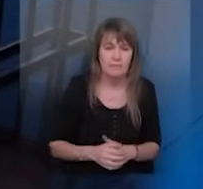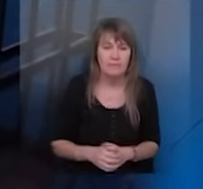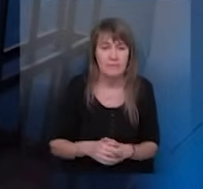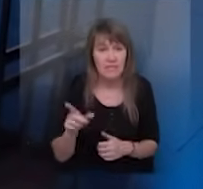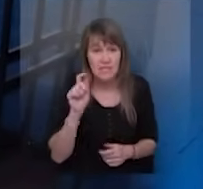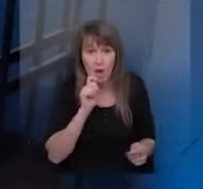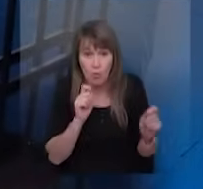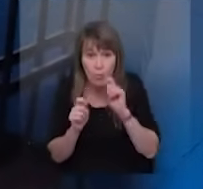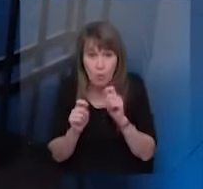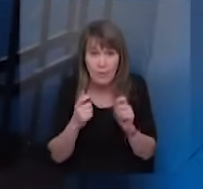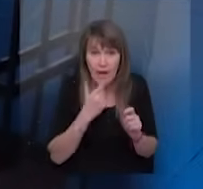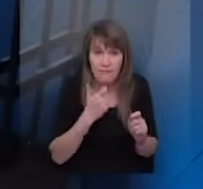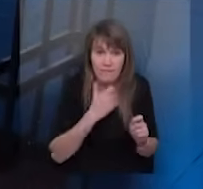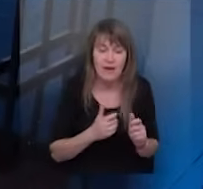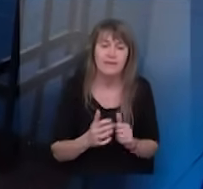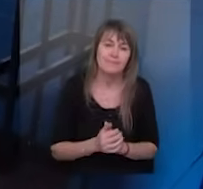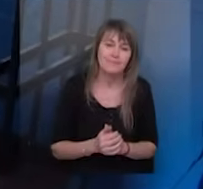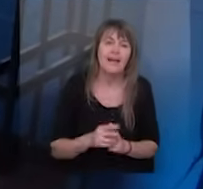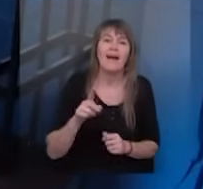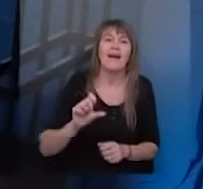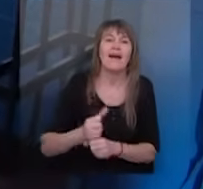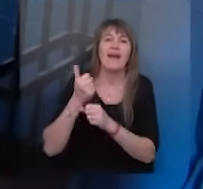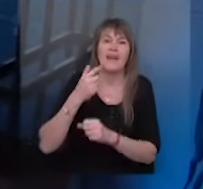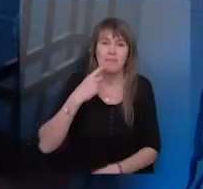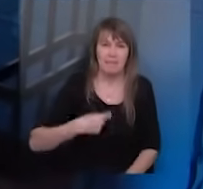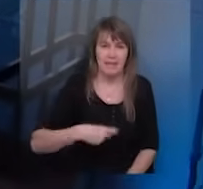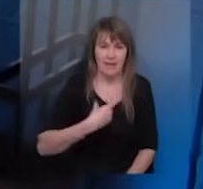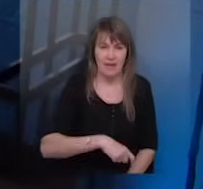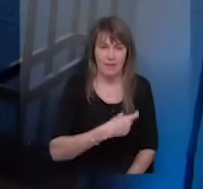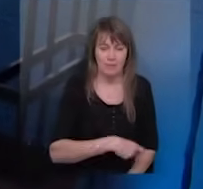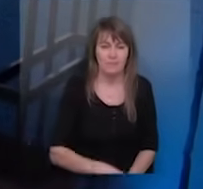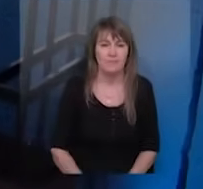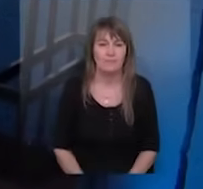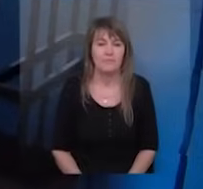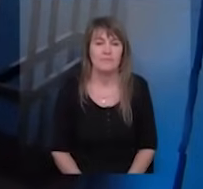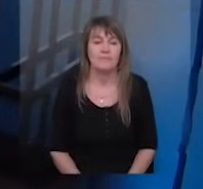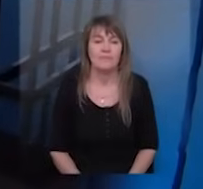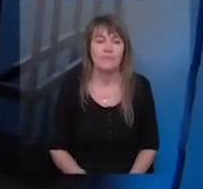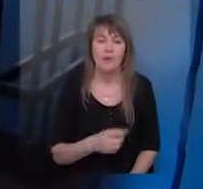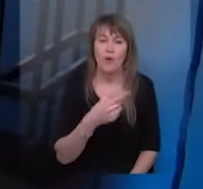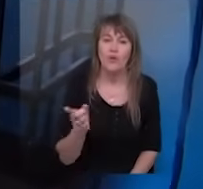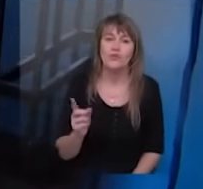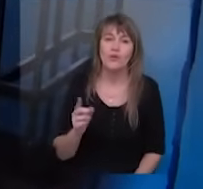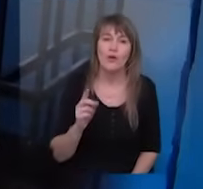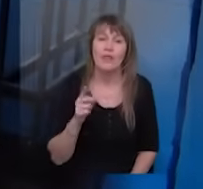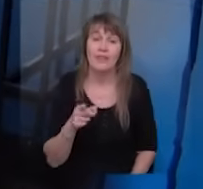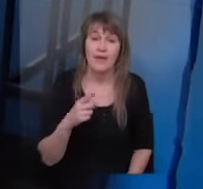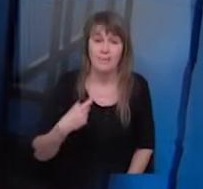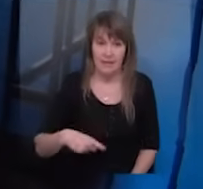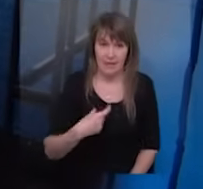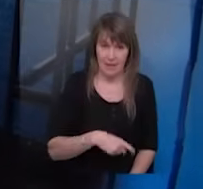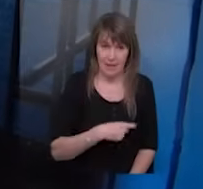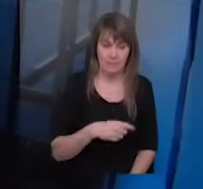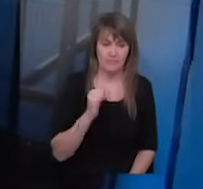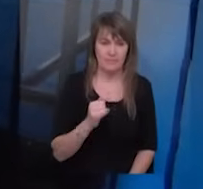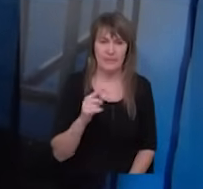lo saludaste la amistad de este grupo y Bueno pero y para la otra celebración es por peñarol peñol no